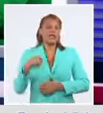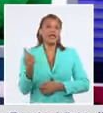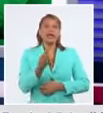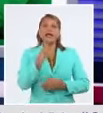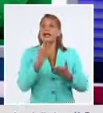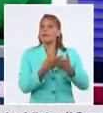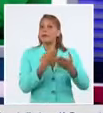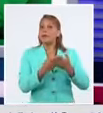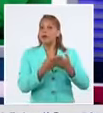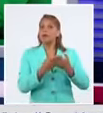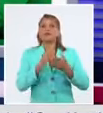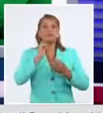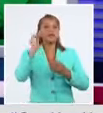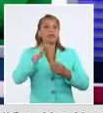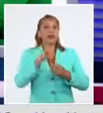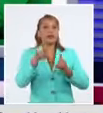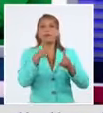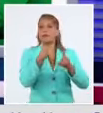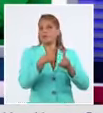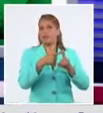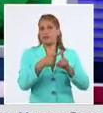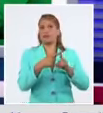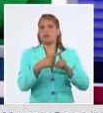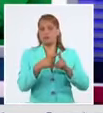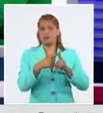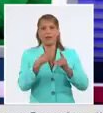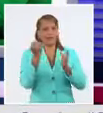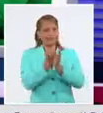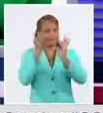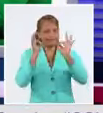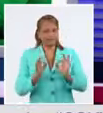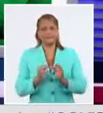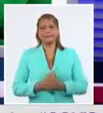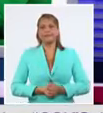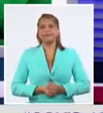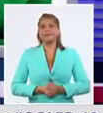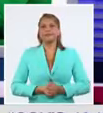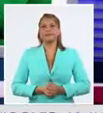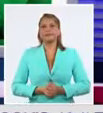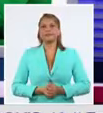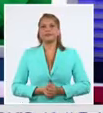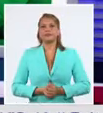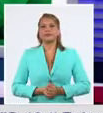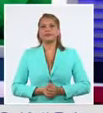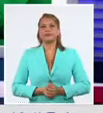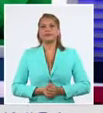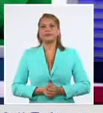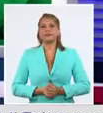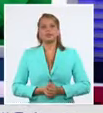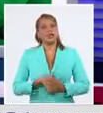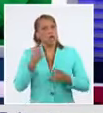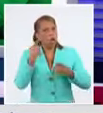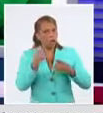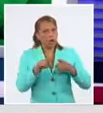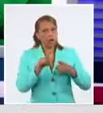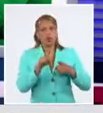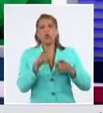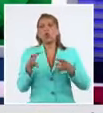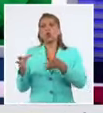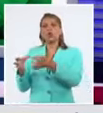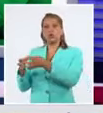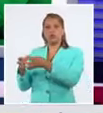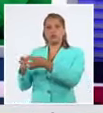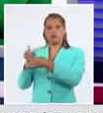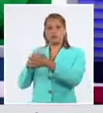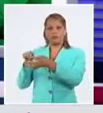prueba diagnóstica de excelencia de esta enfermedad. Ahora, vamos a decir que existe otro grupo de personas donde